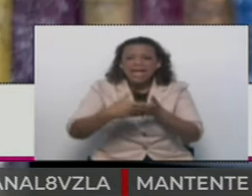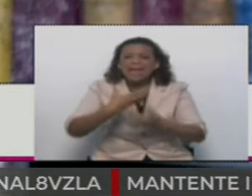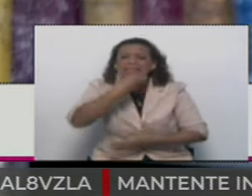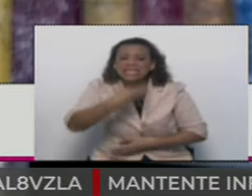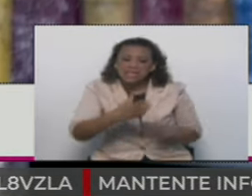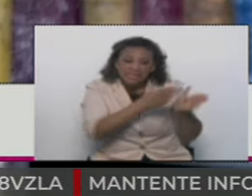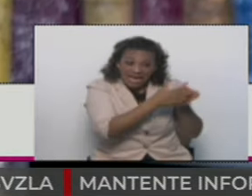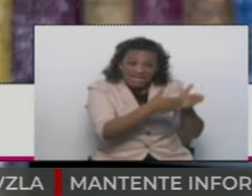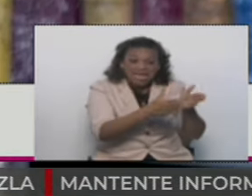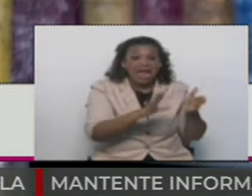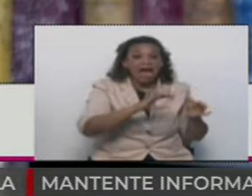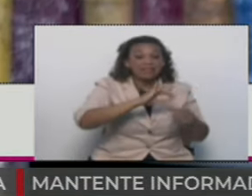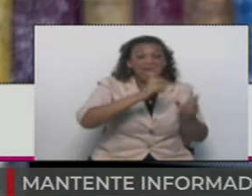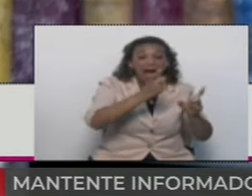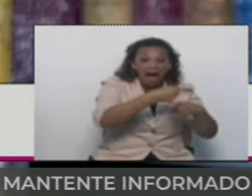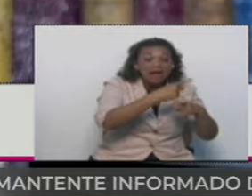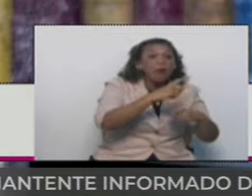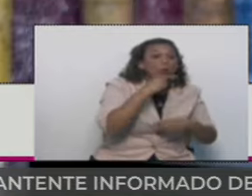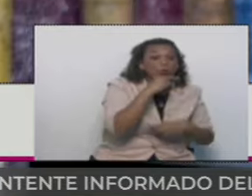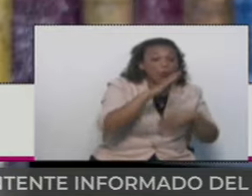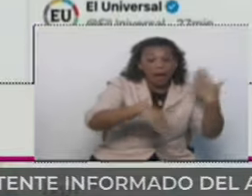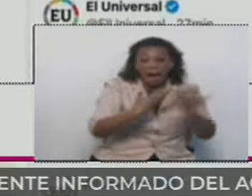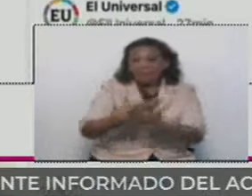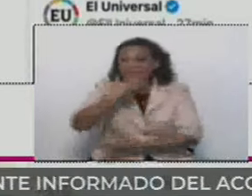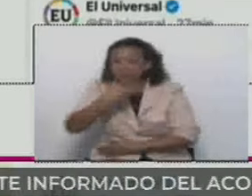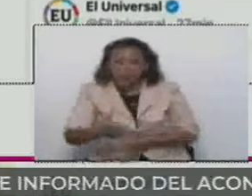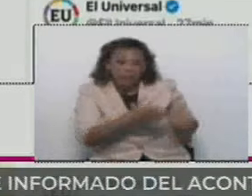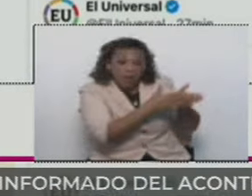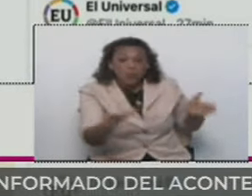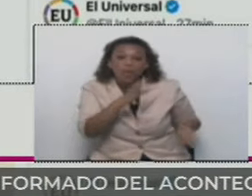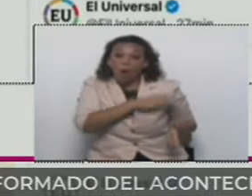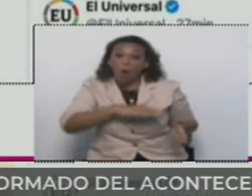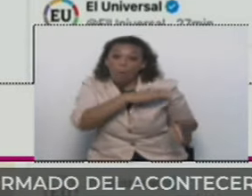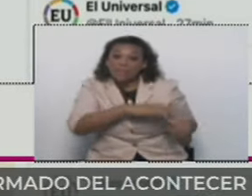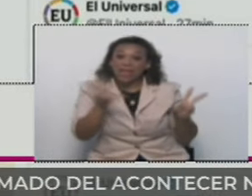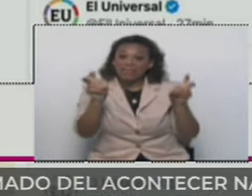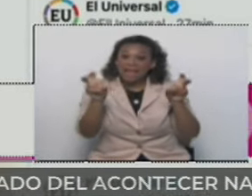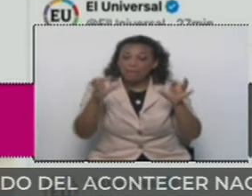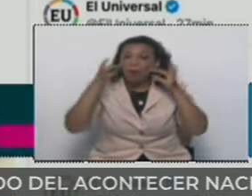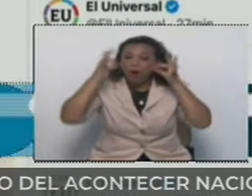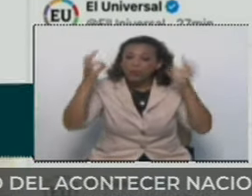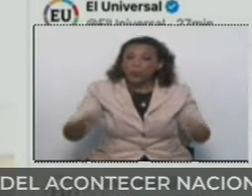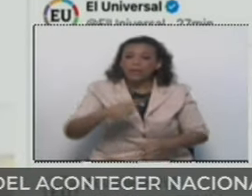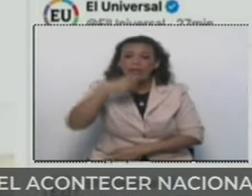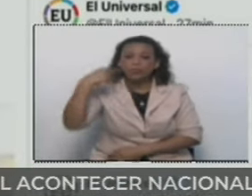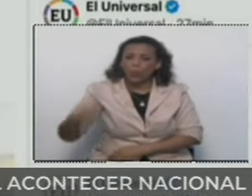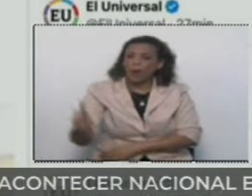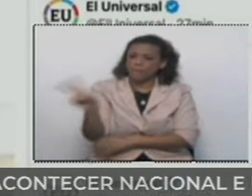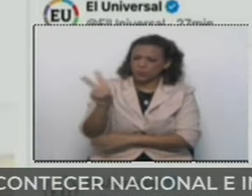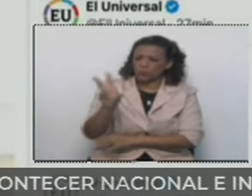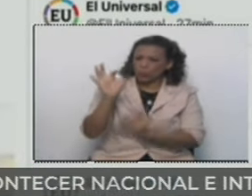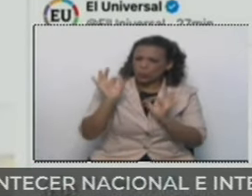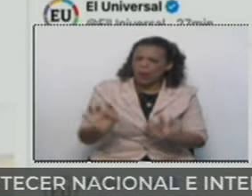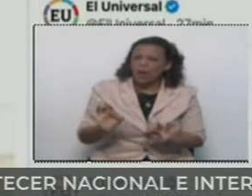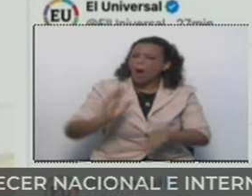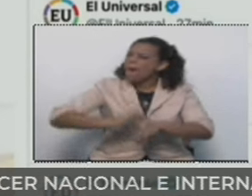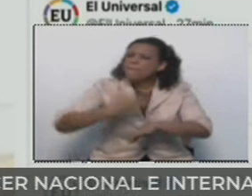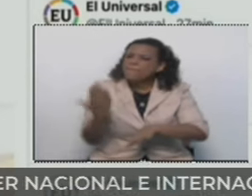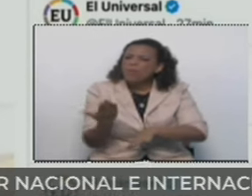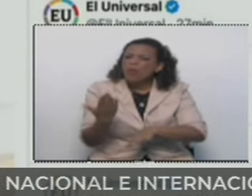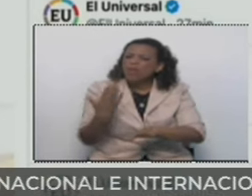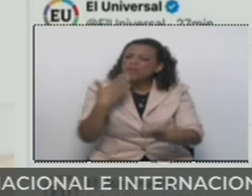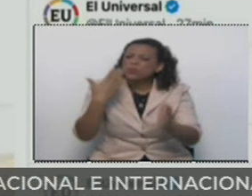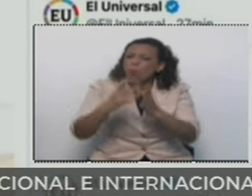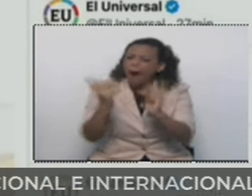haga una reunión de la comisión de máximo nivel entre Rusia y Venezuela. ¿Por qué apostar